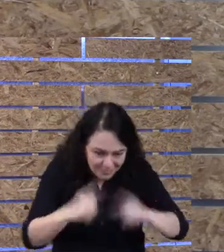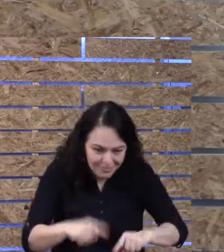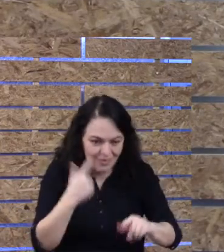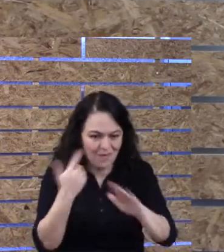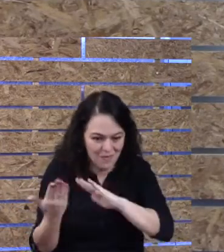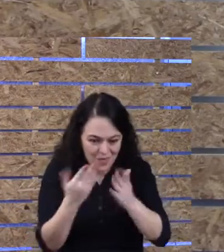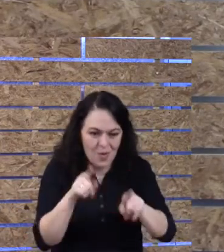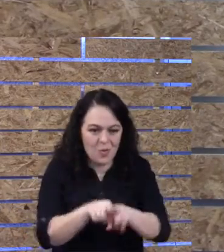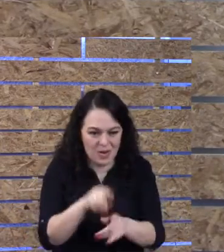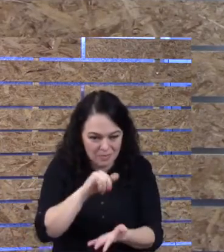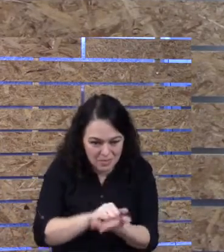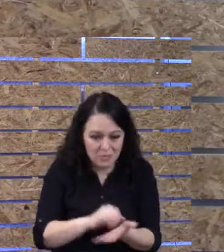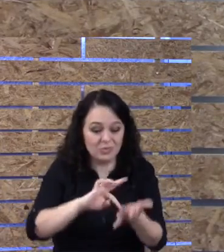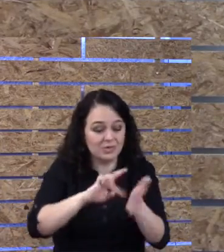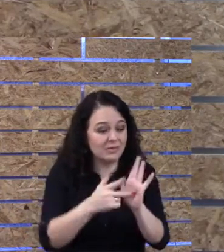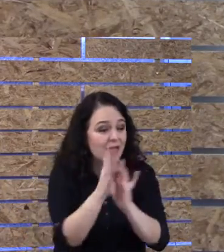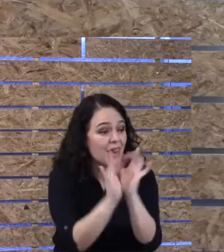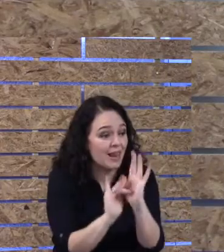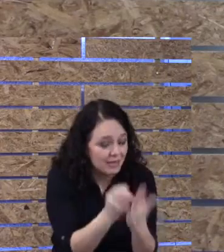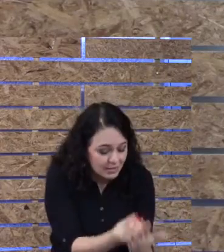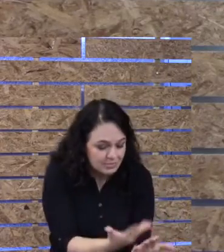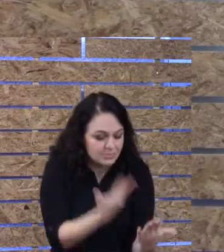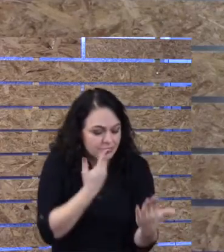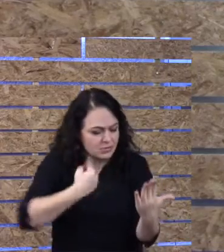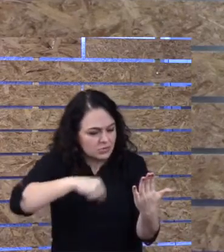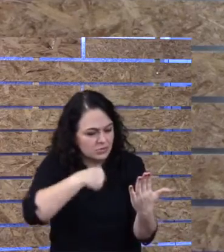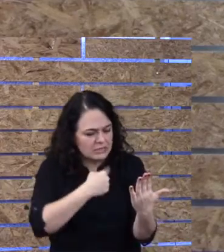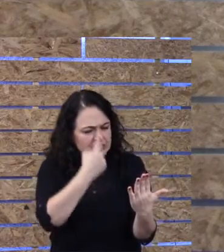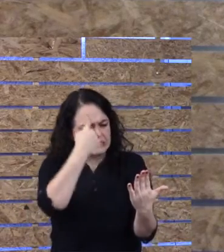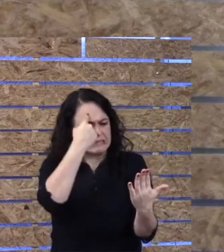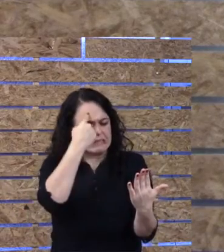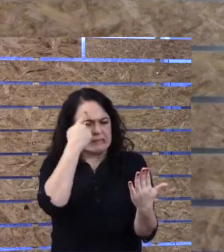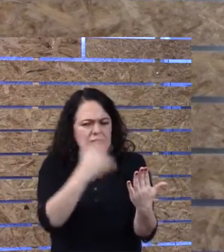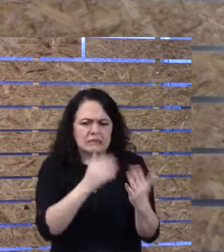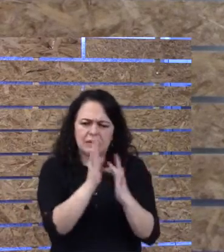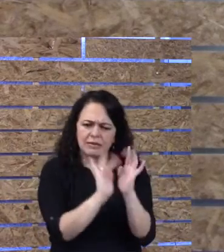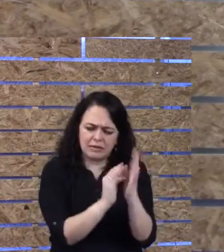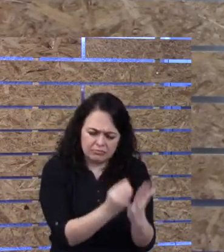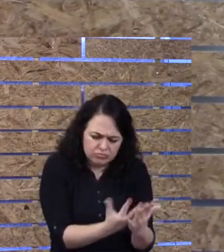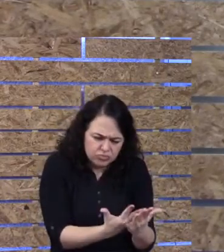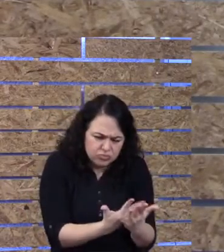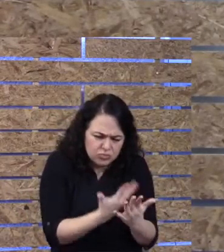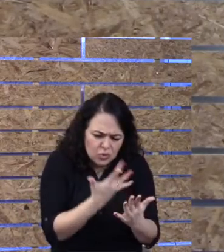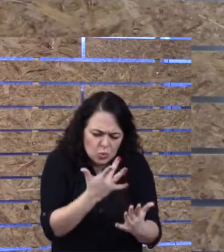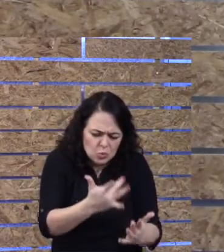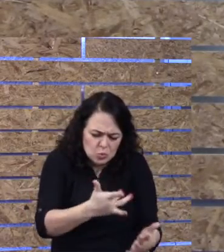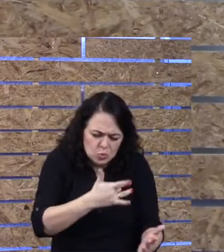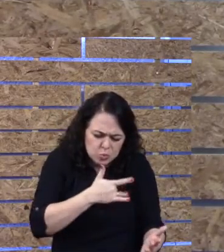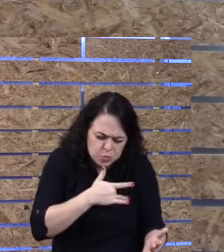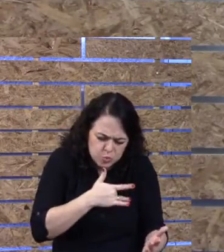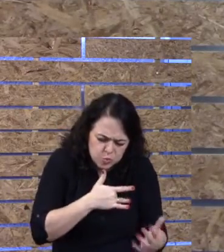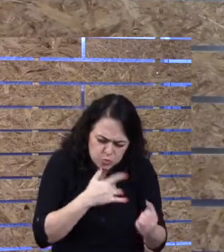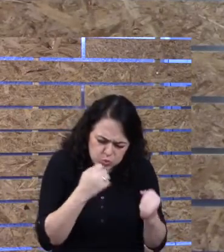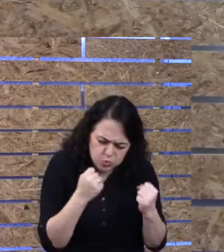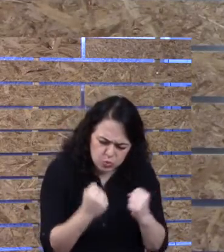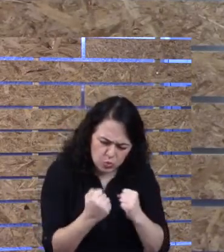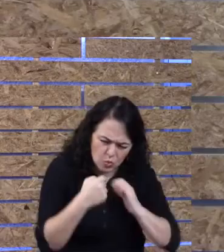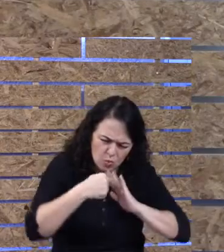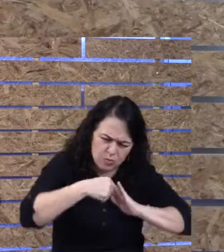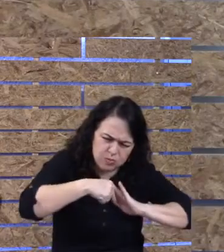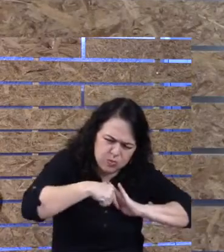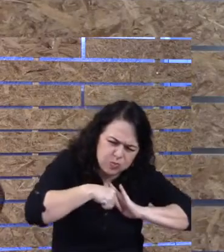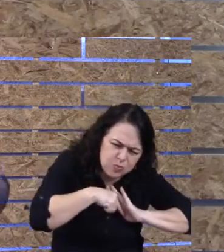la palabra de Dios, que es viva y eficaz y cortante,